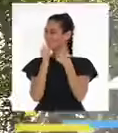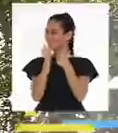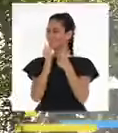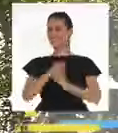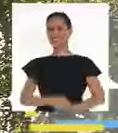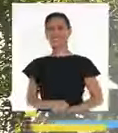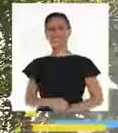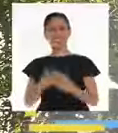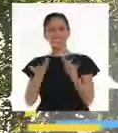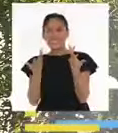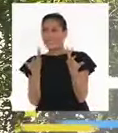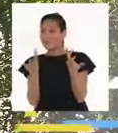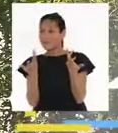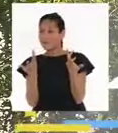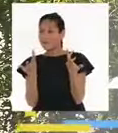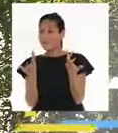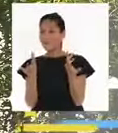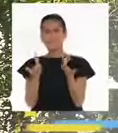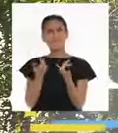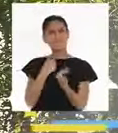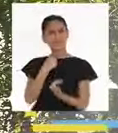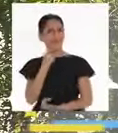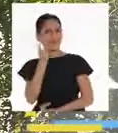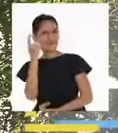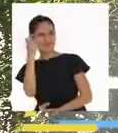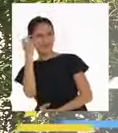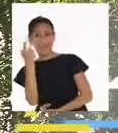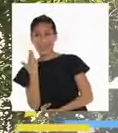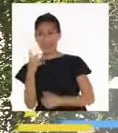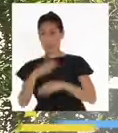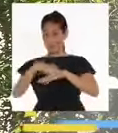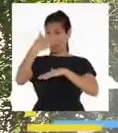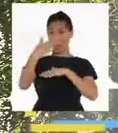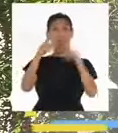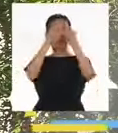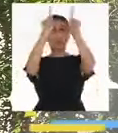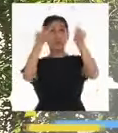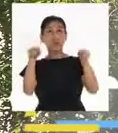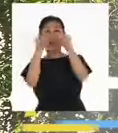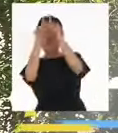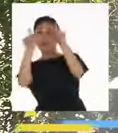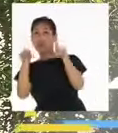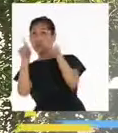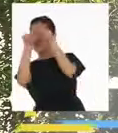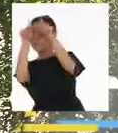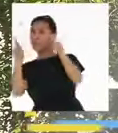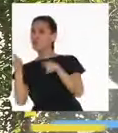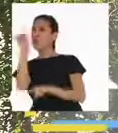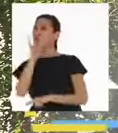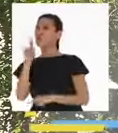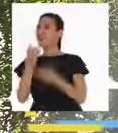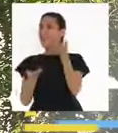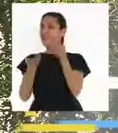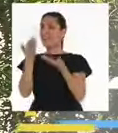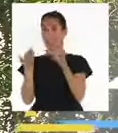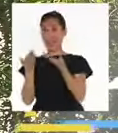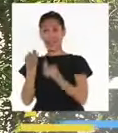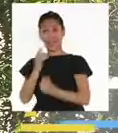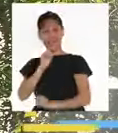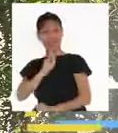Y para completar la tabla, utilizaríamos las respuestas que